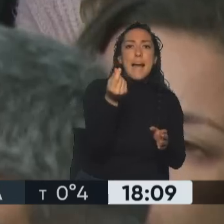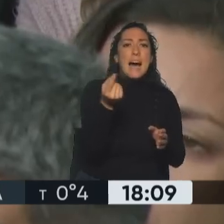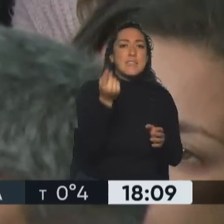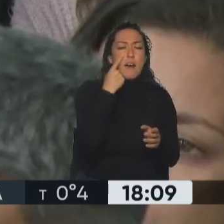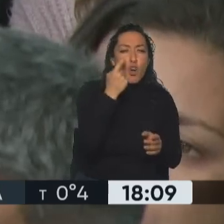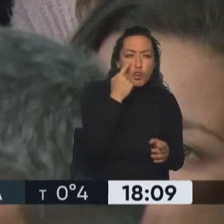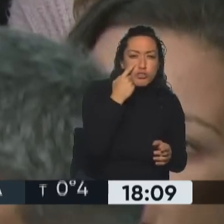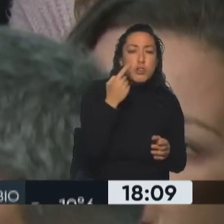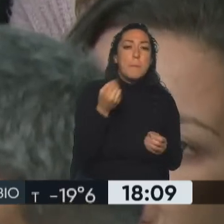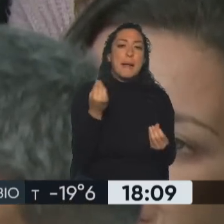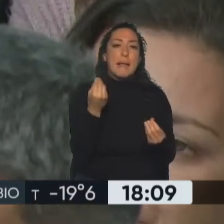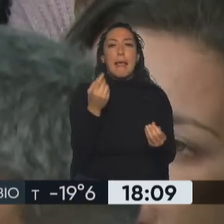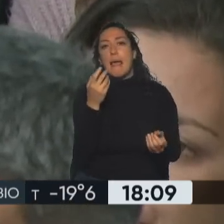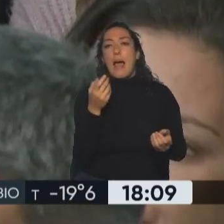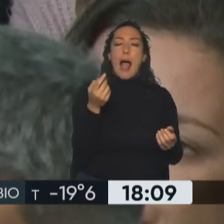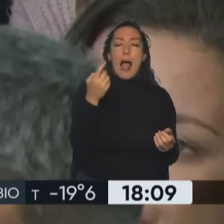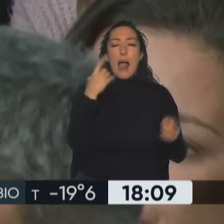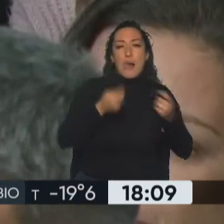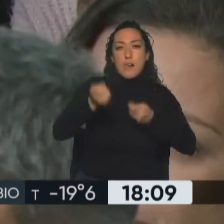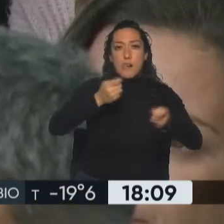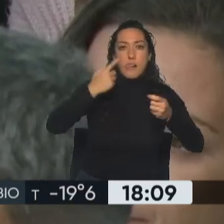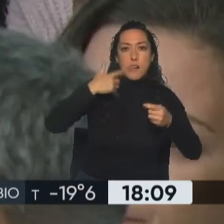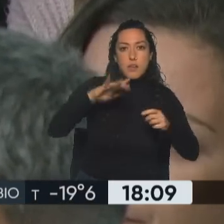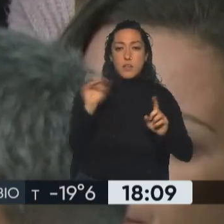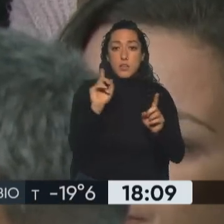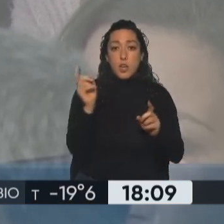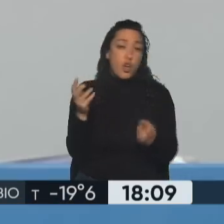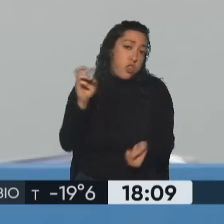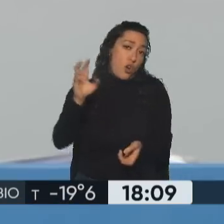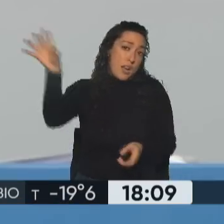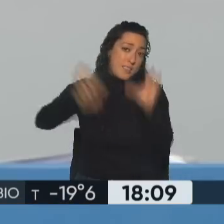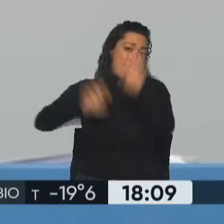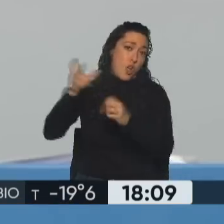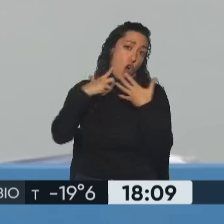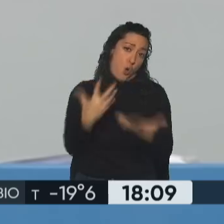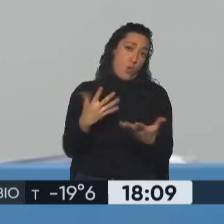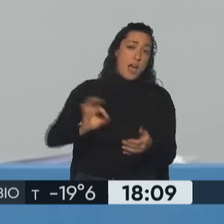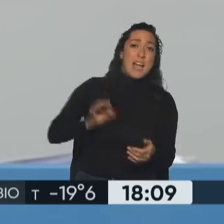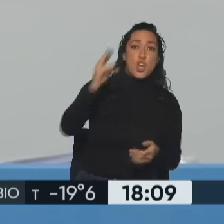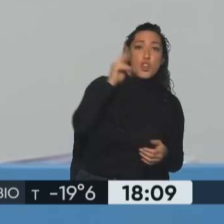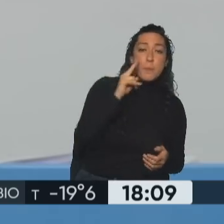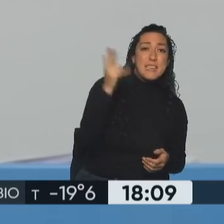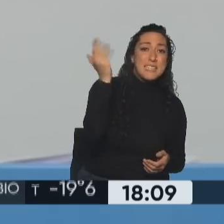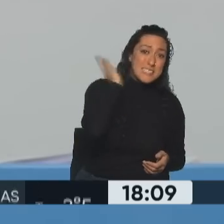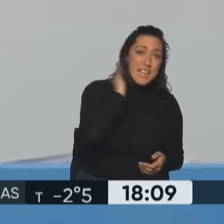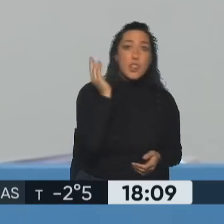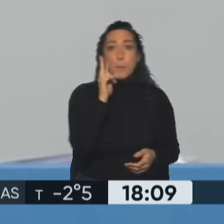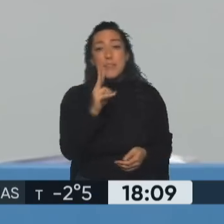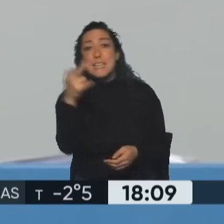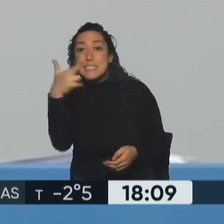vinieran a especular, nos dijeron que iban, claro que entraron los dólares. En el año 16 y 17,